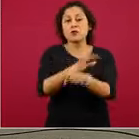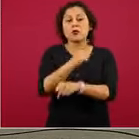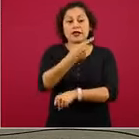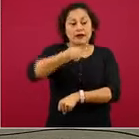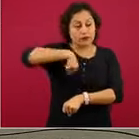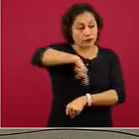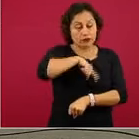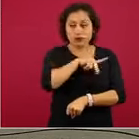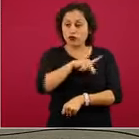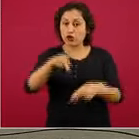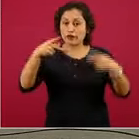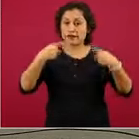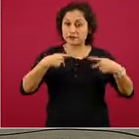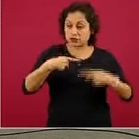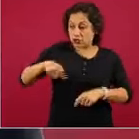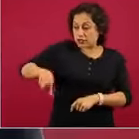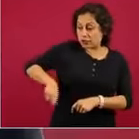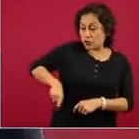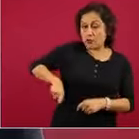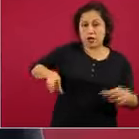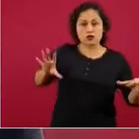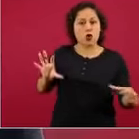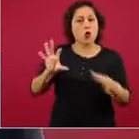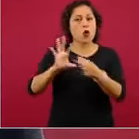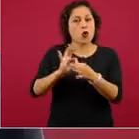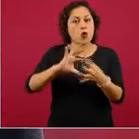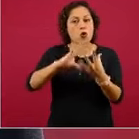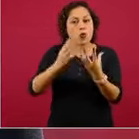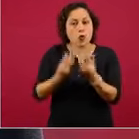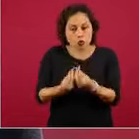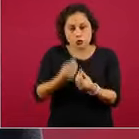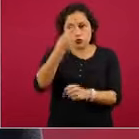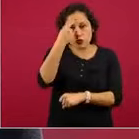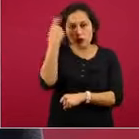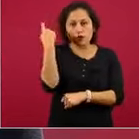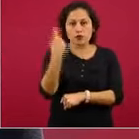gobierno, poder nuevamente lograr la disminución que sabemos